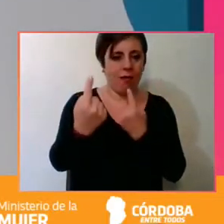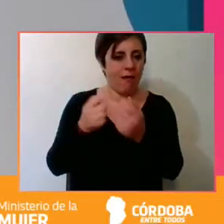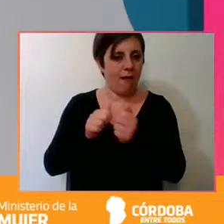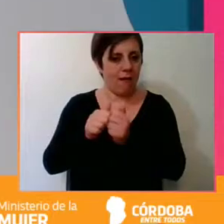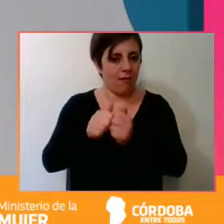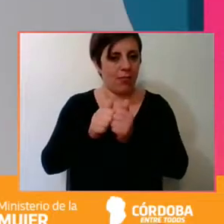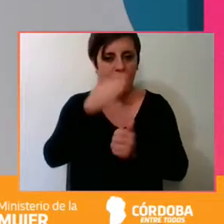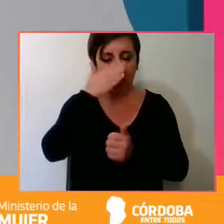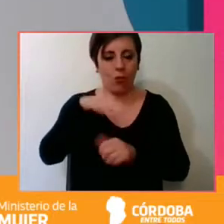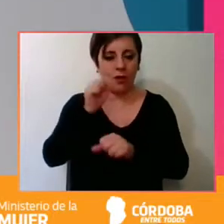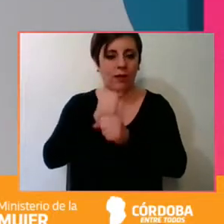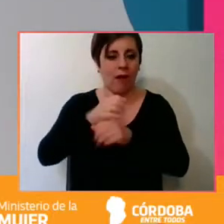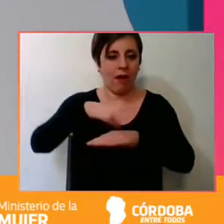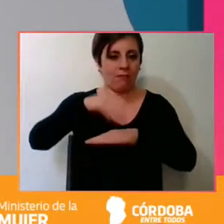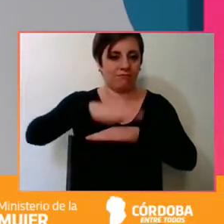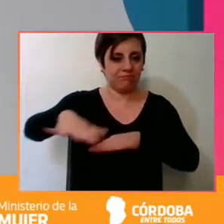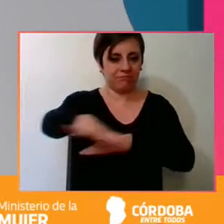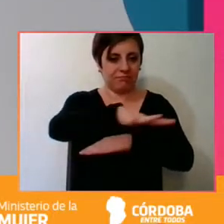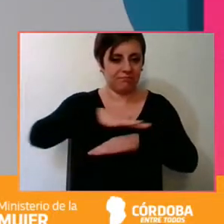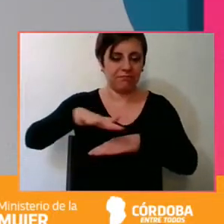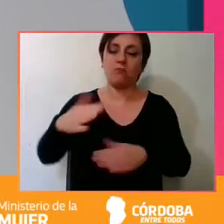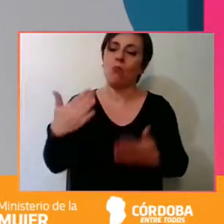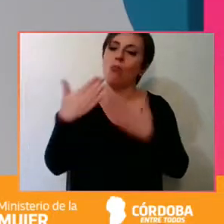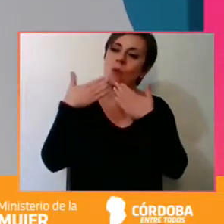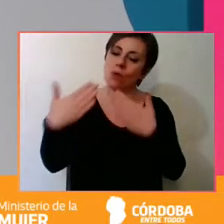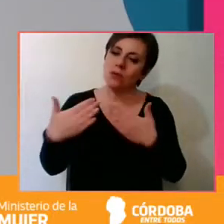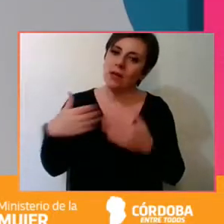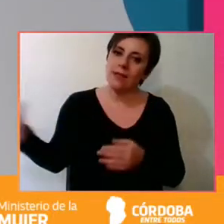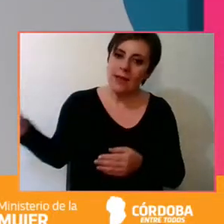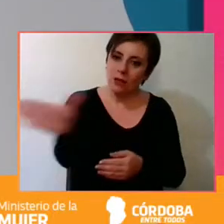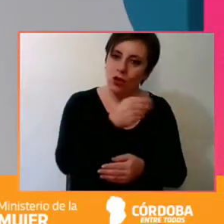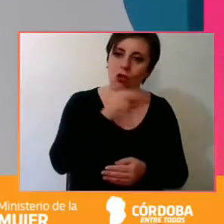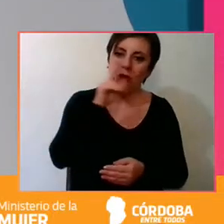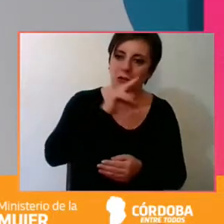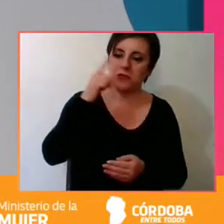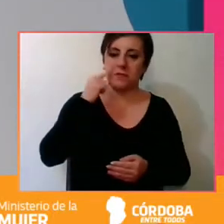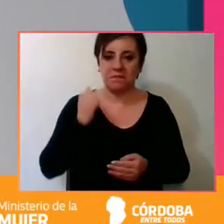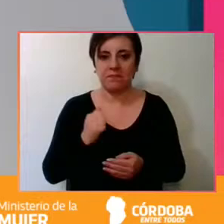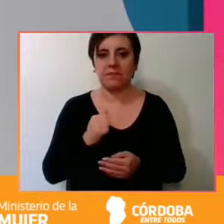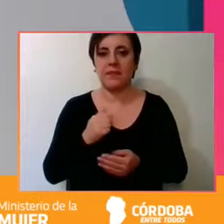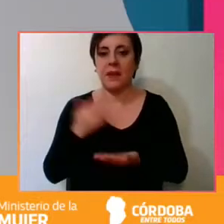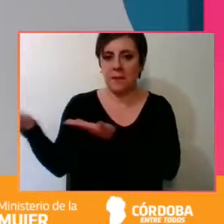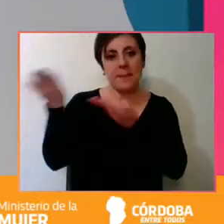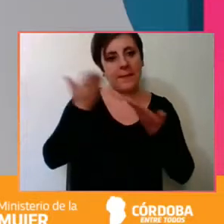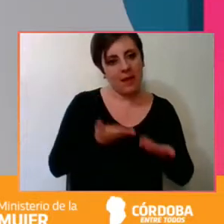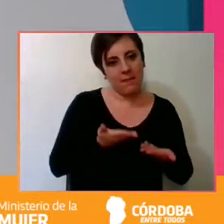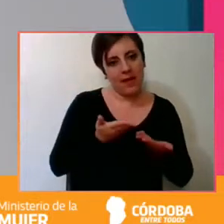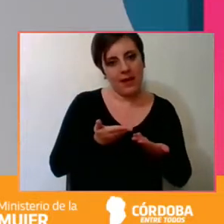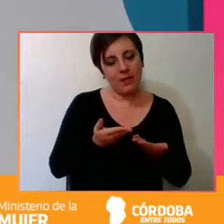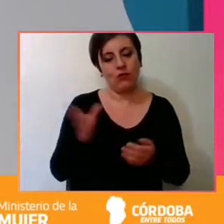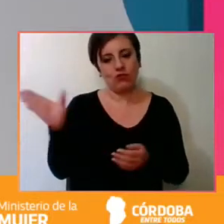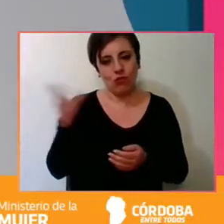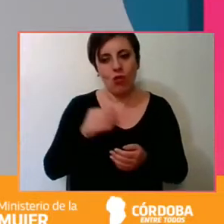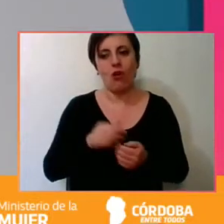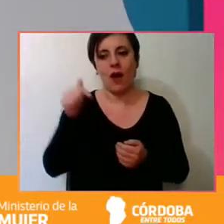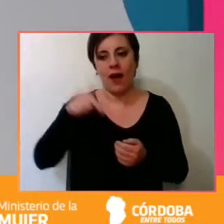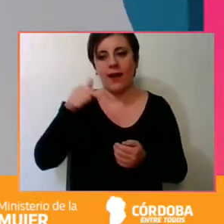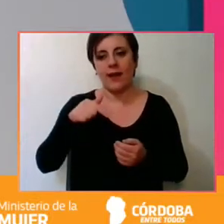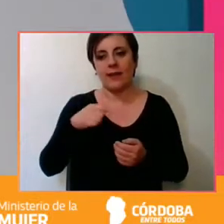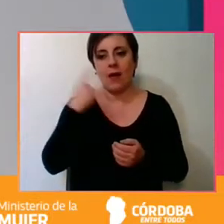terreno. Así que bueno, muchísimas gracias a todos, a todas. Sean muy bienvenidos y bienvenidas a esta